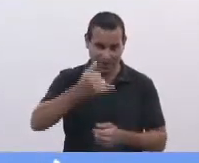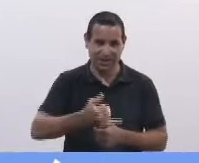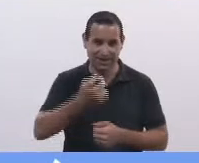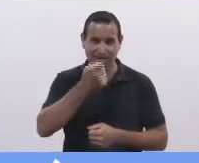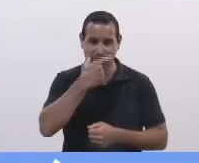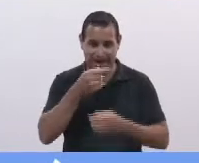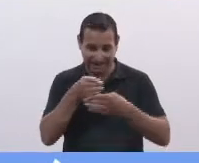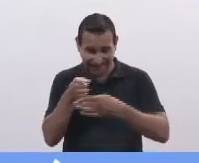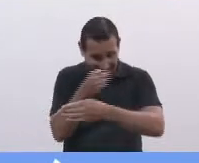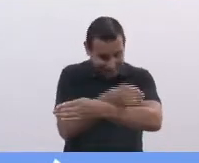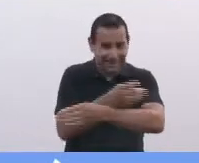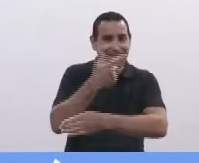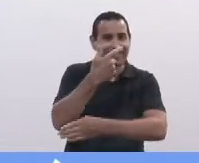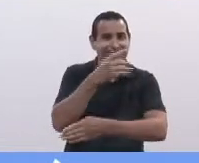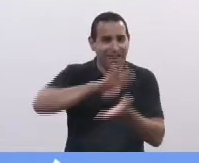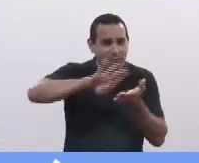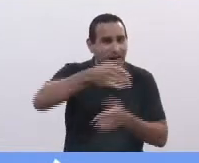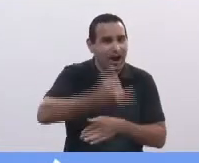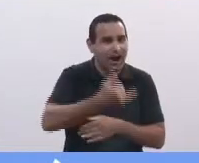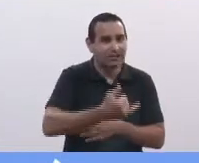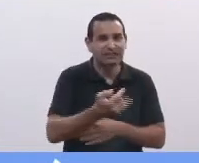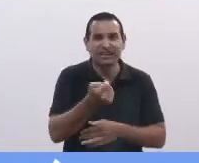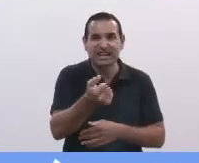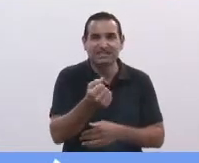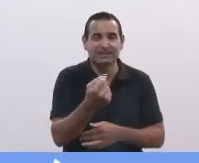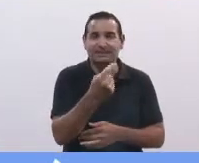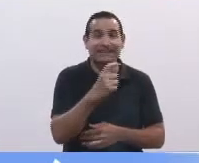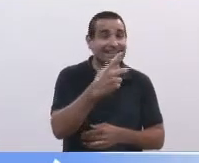antes. Casi